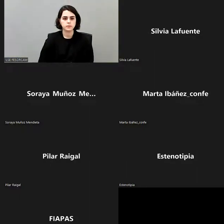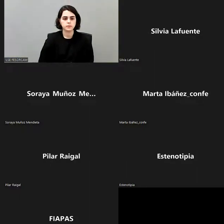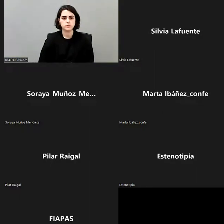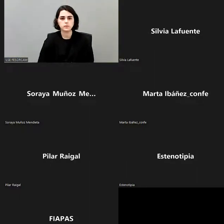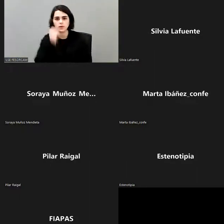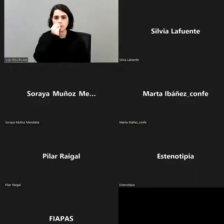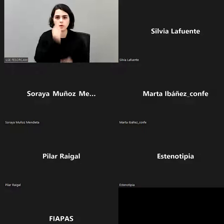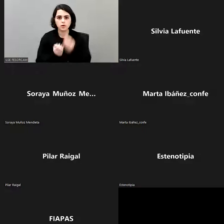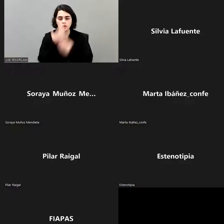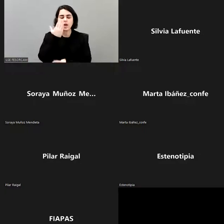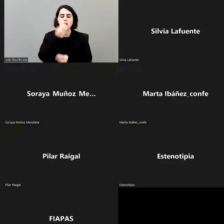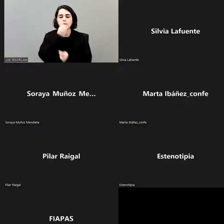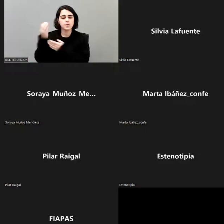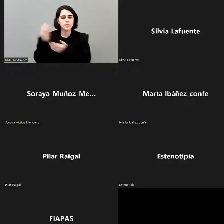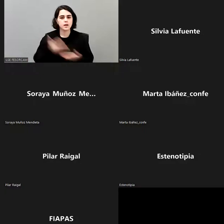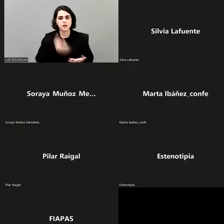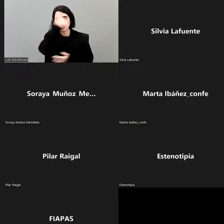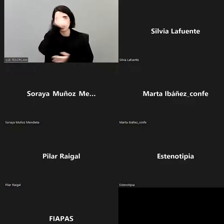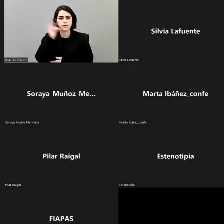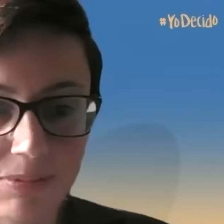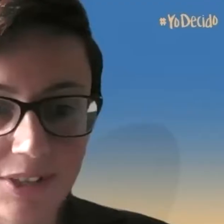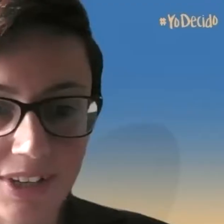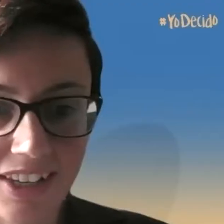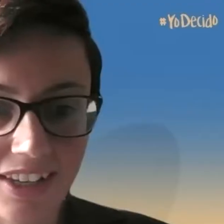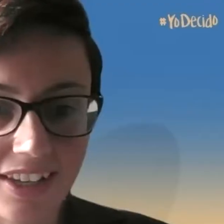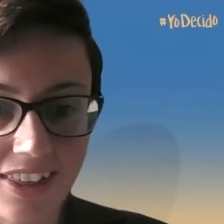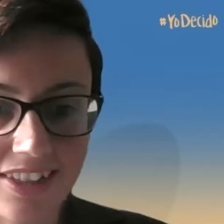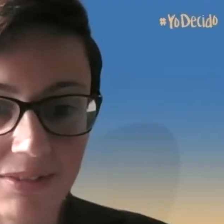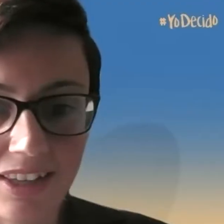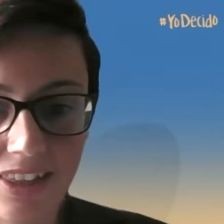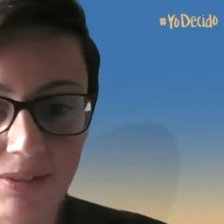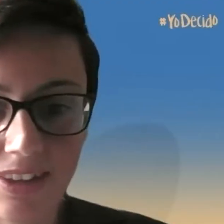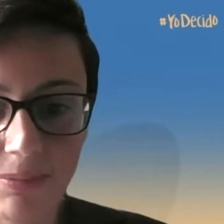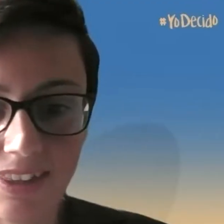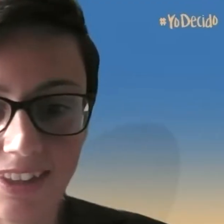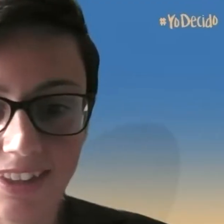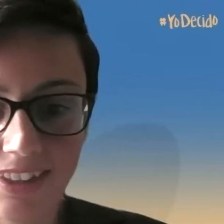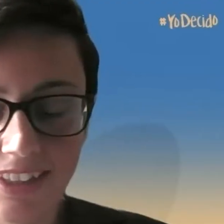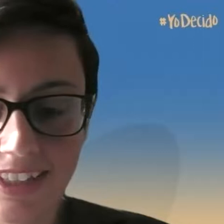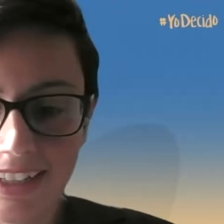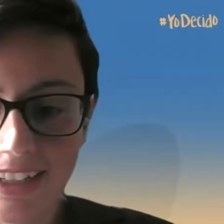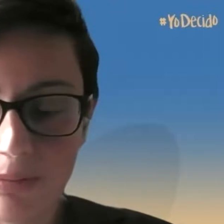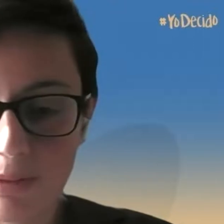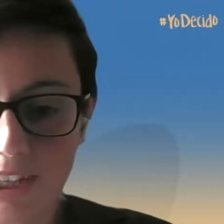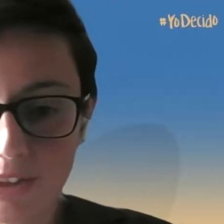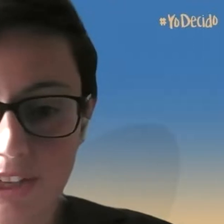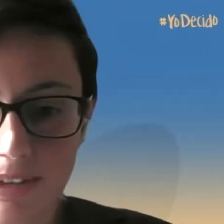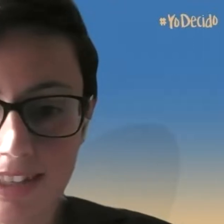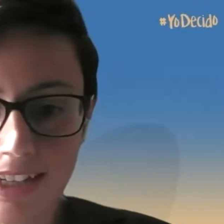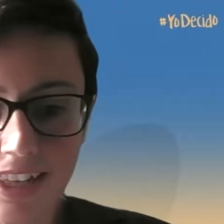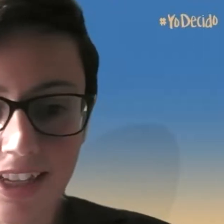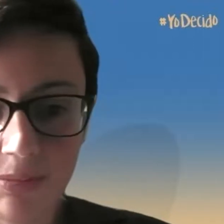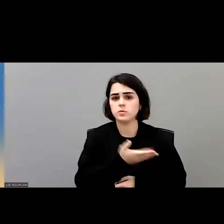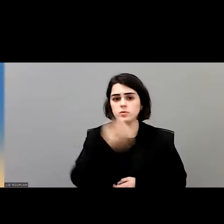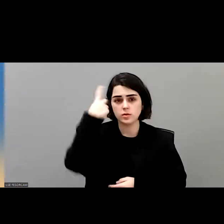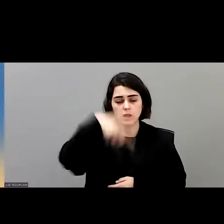Muy buenos días, bienvenidos y bienvenidas al seminario web sobre accesibilidad y vida independiente, que como ya todos sabéis